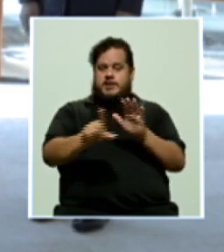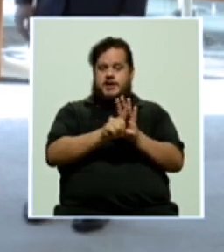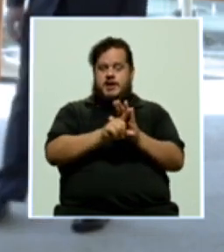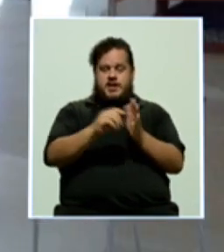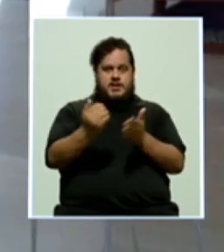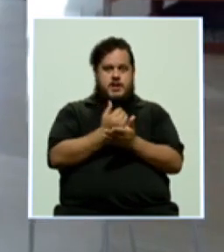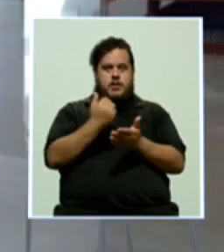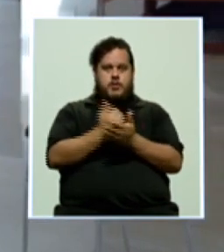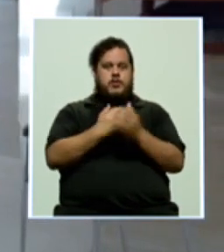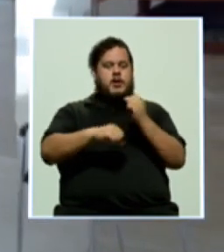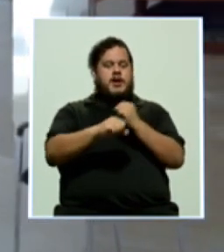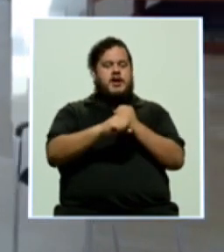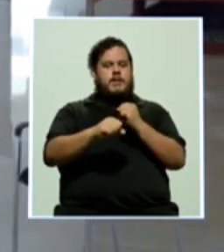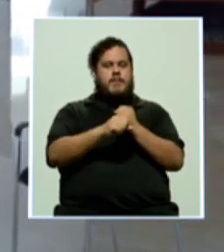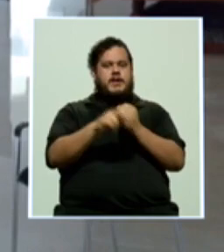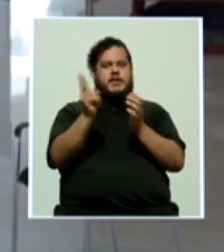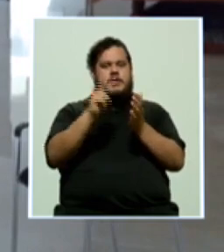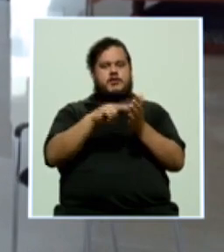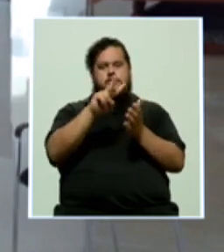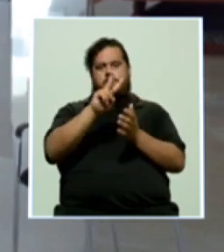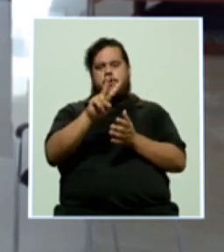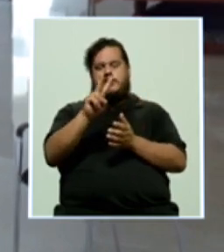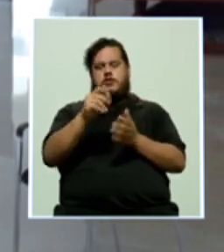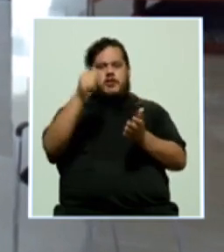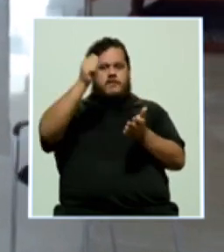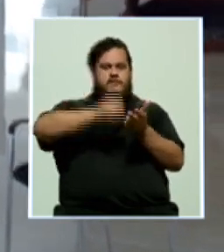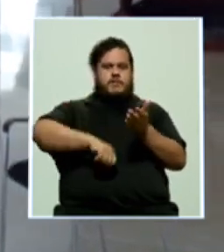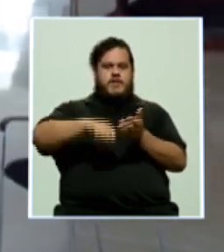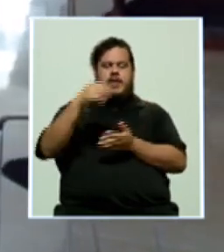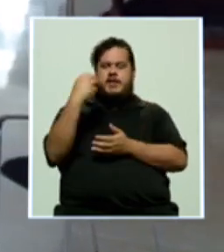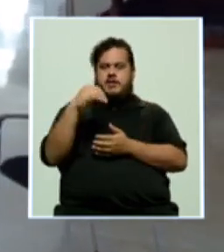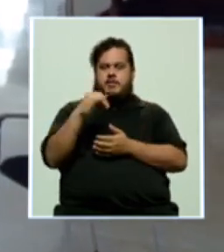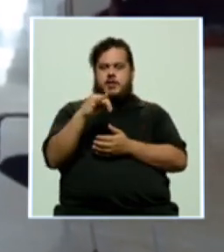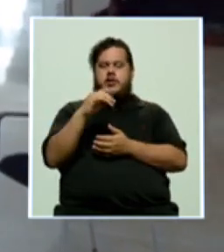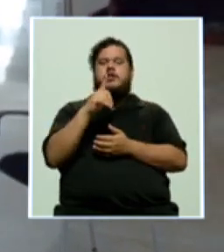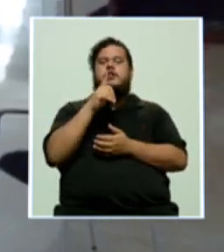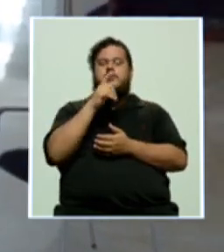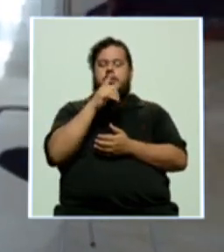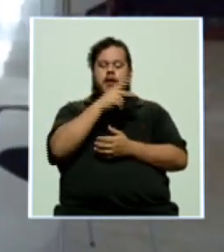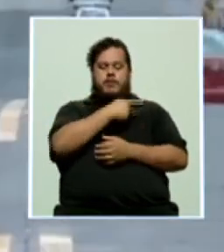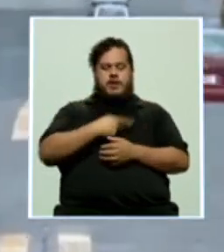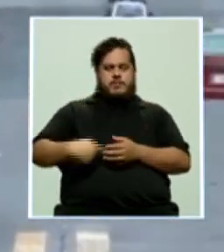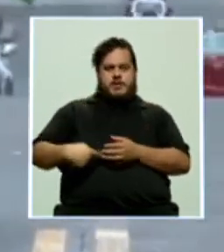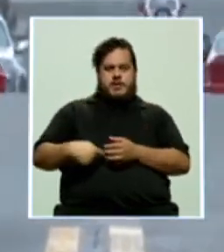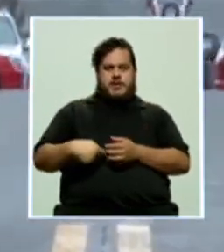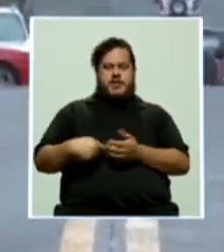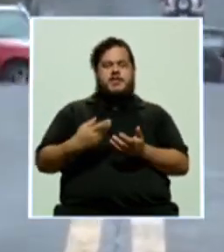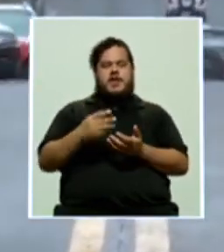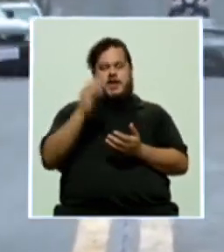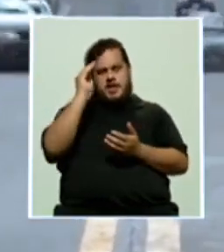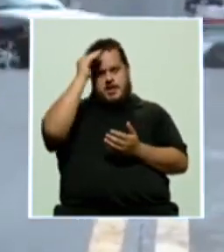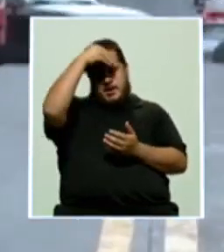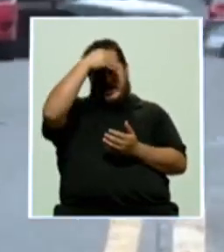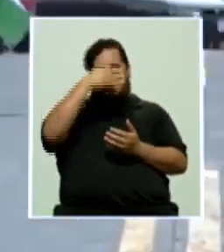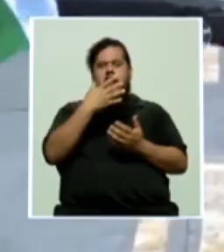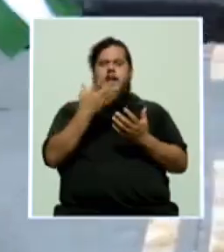de la Campaña Política del 2022, firmada este miércoles por el presidente de la República, con la que se estima ahorrar más de